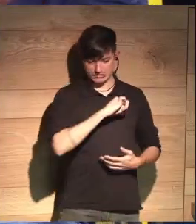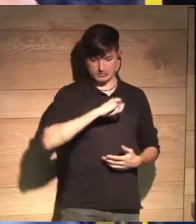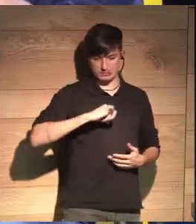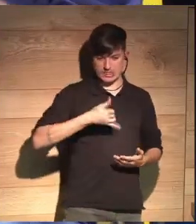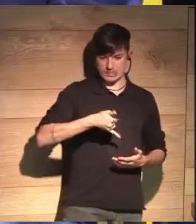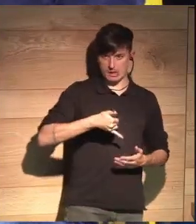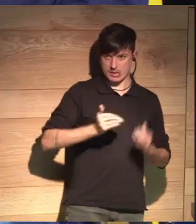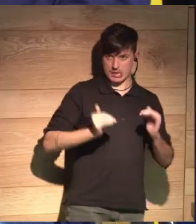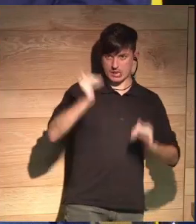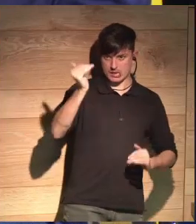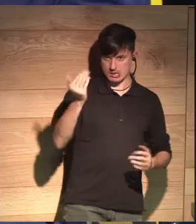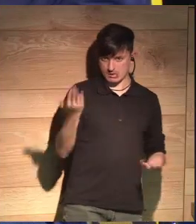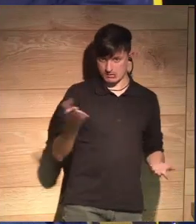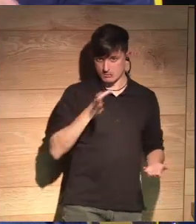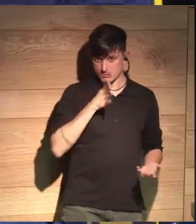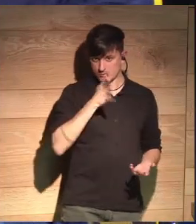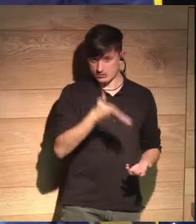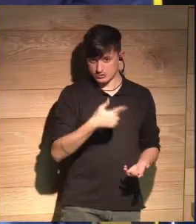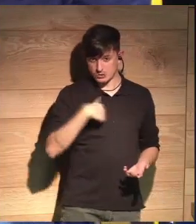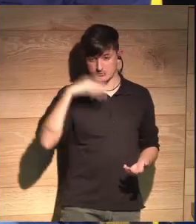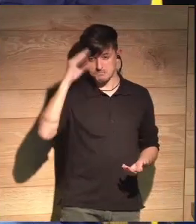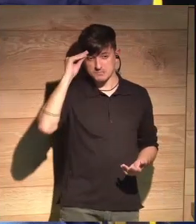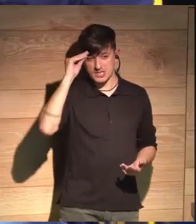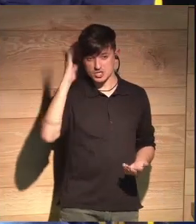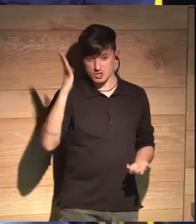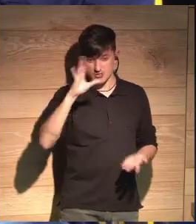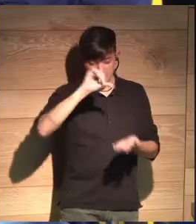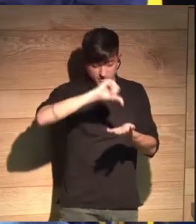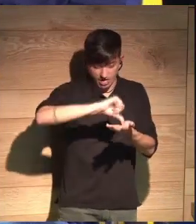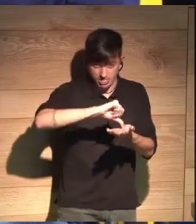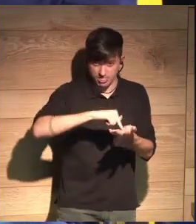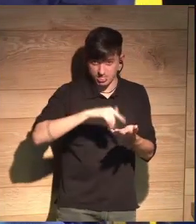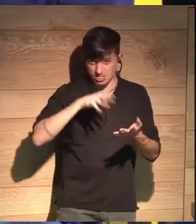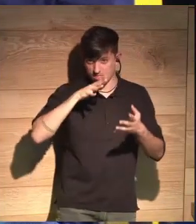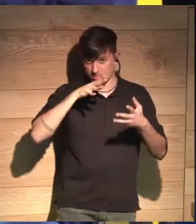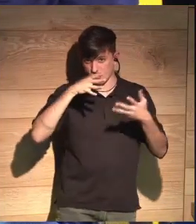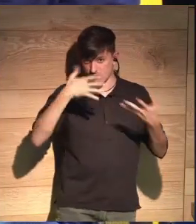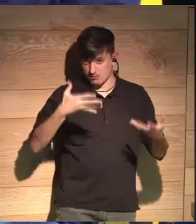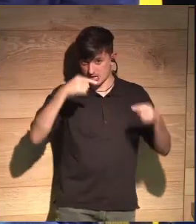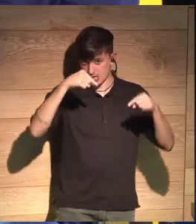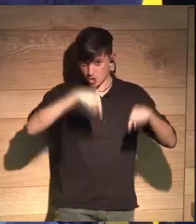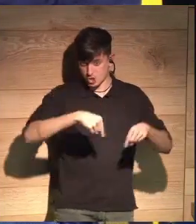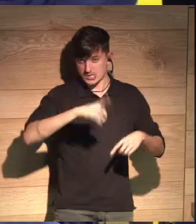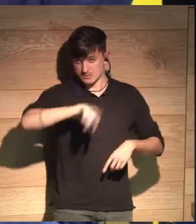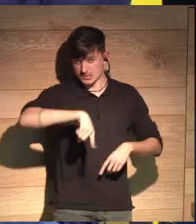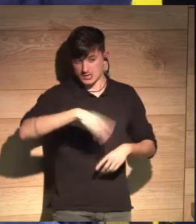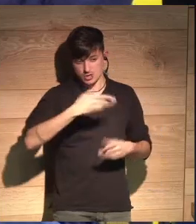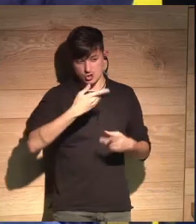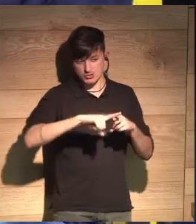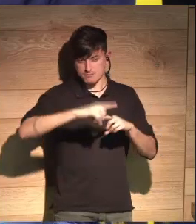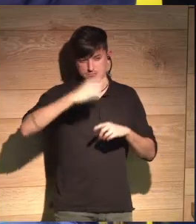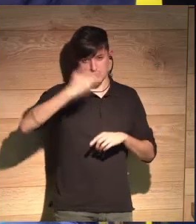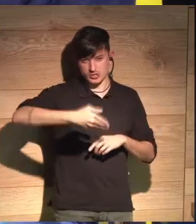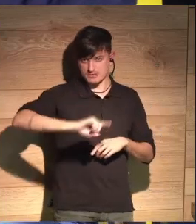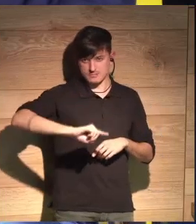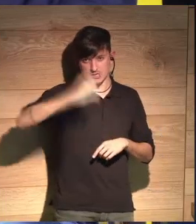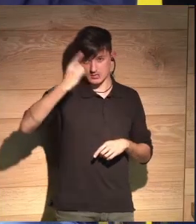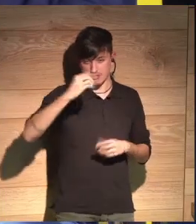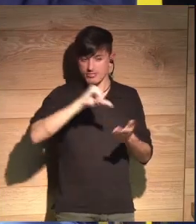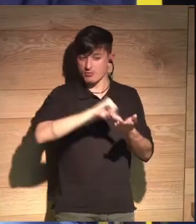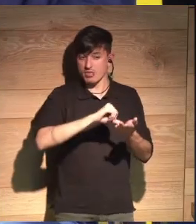y por esta razón yo creo que en la ciudad hoy también hoy esa cosa más importante la ciudad dice